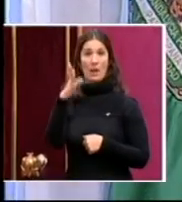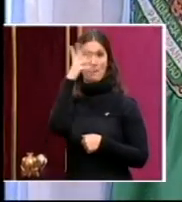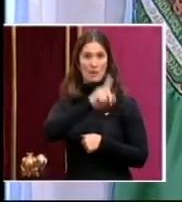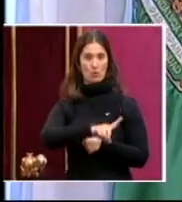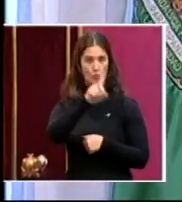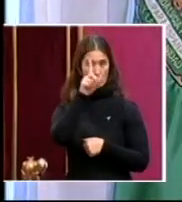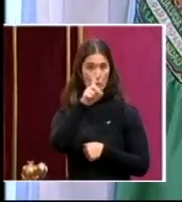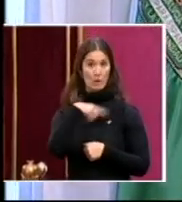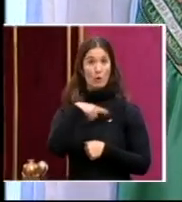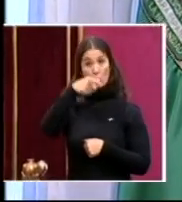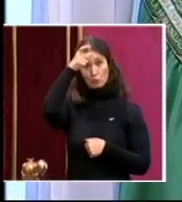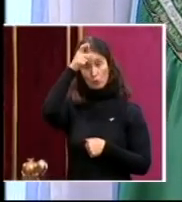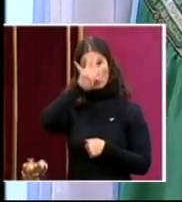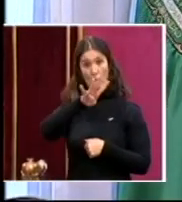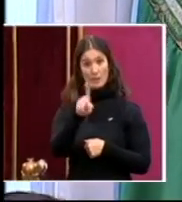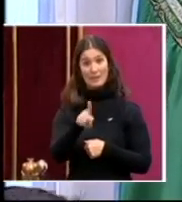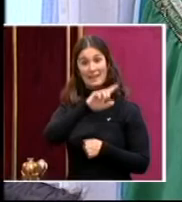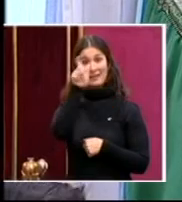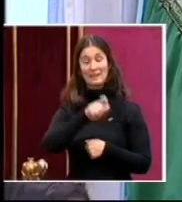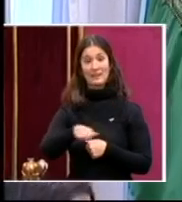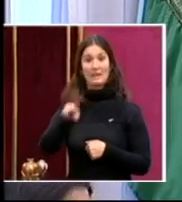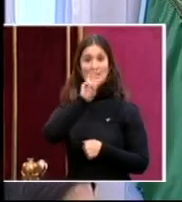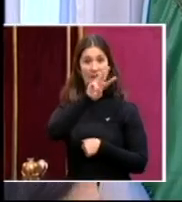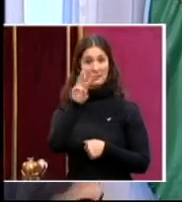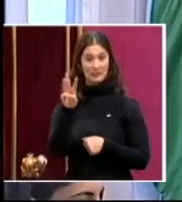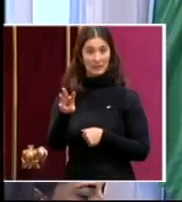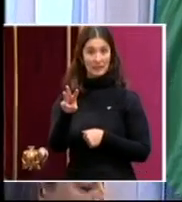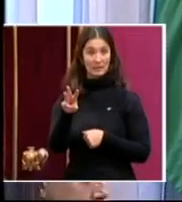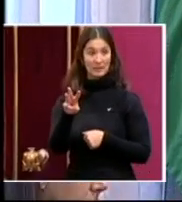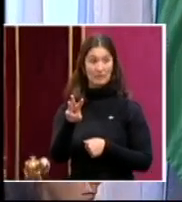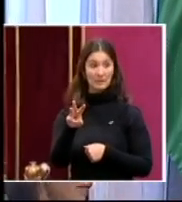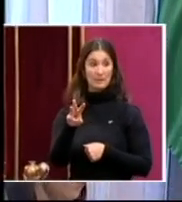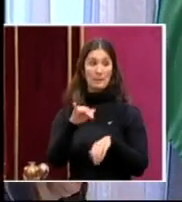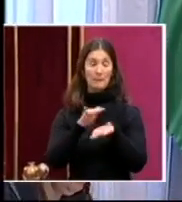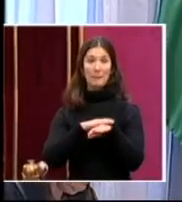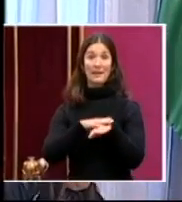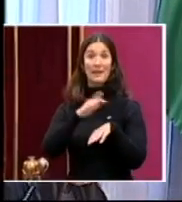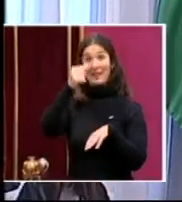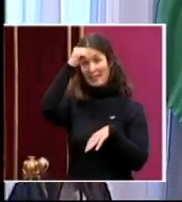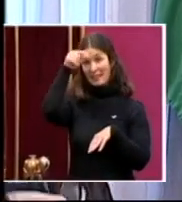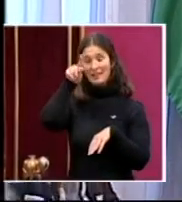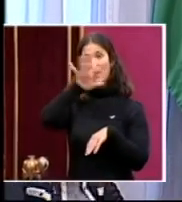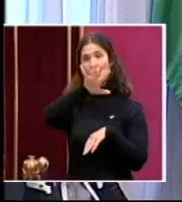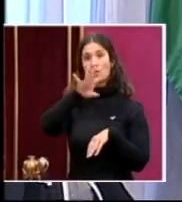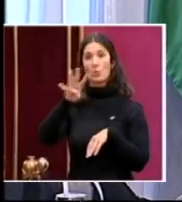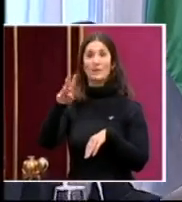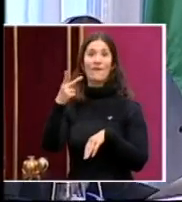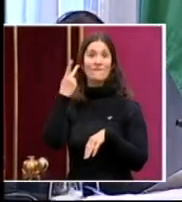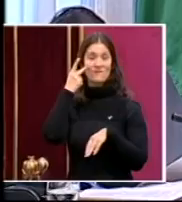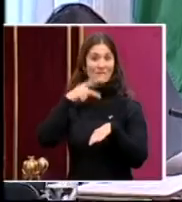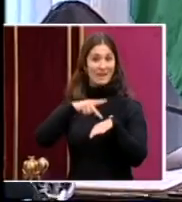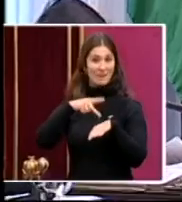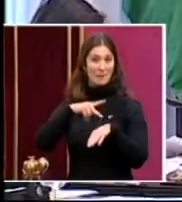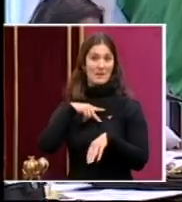Norte. Turquía, 41 e Italia, 33. E India, 54, Filipinas, 40